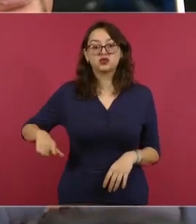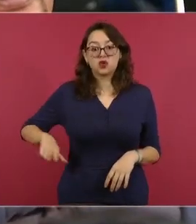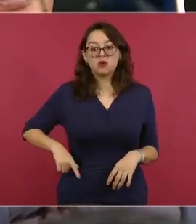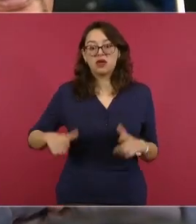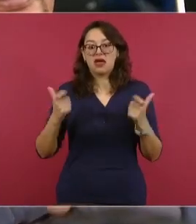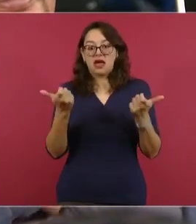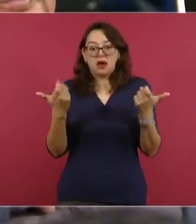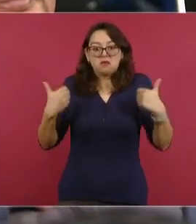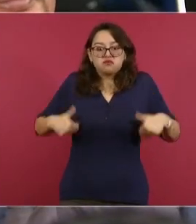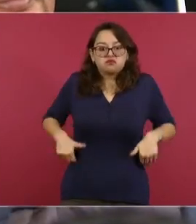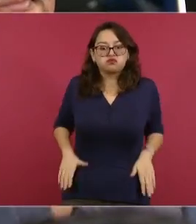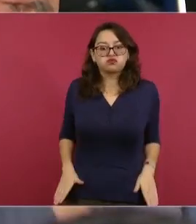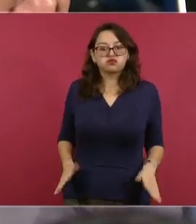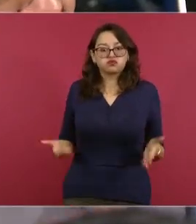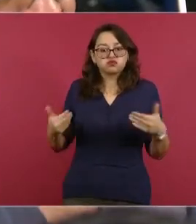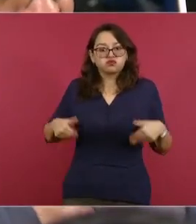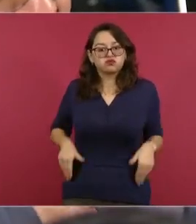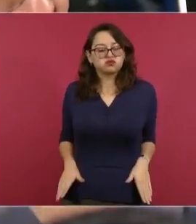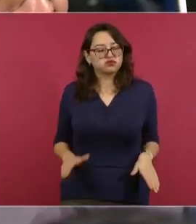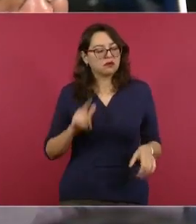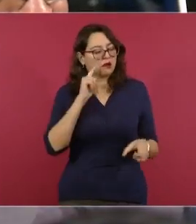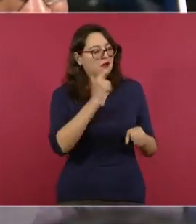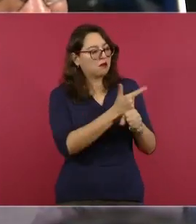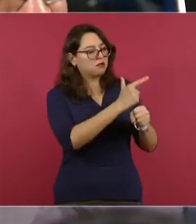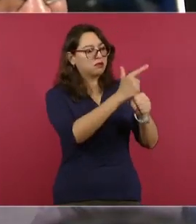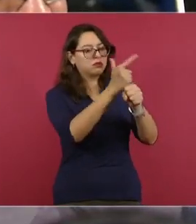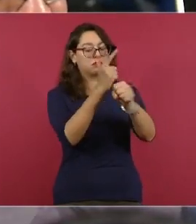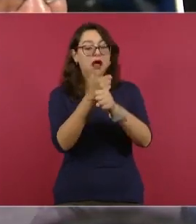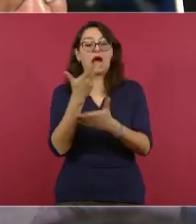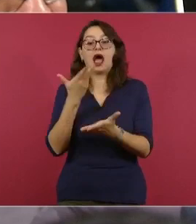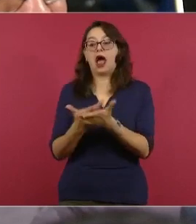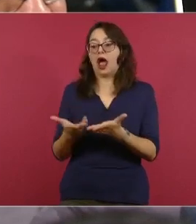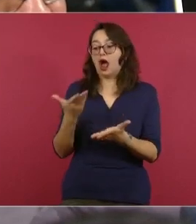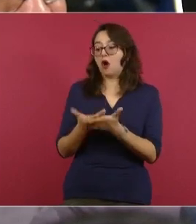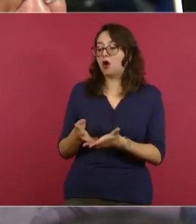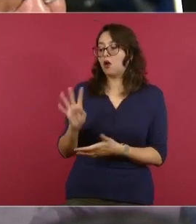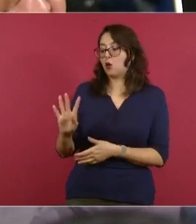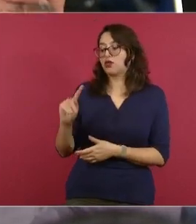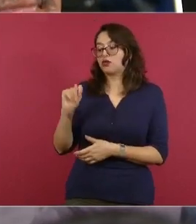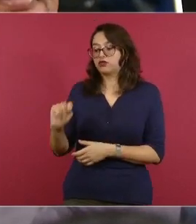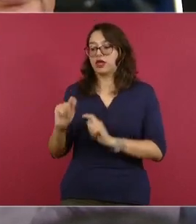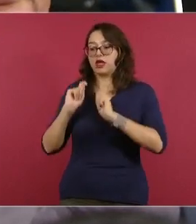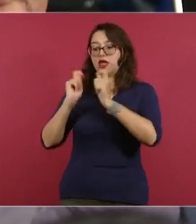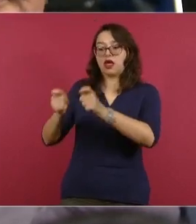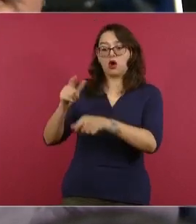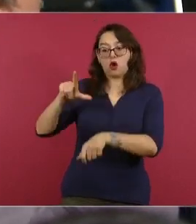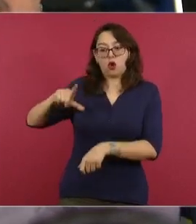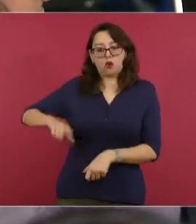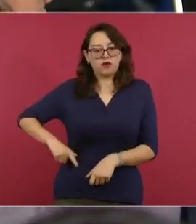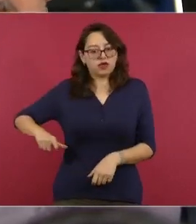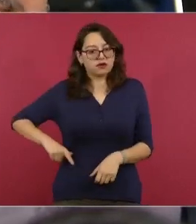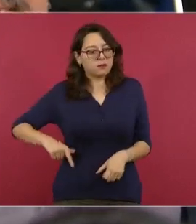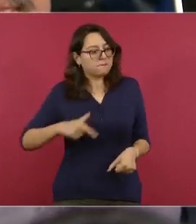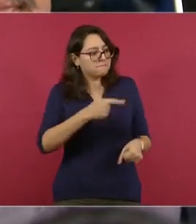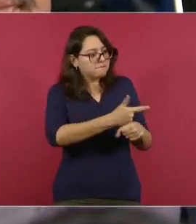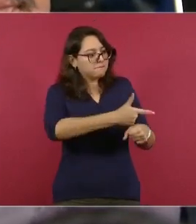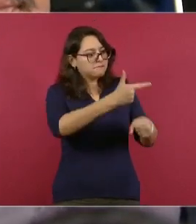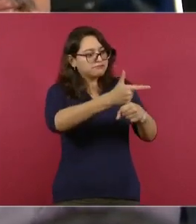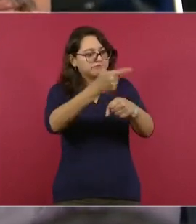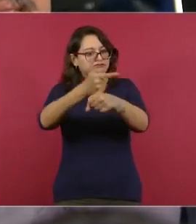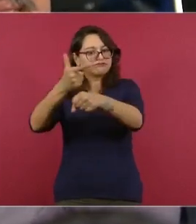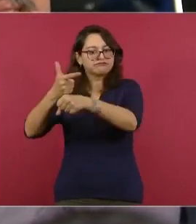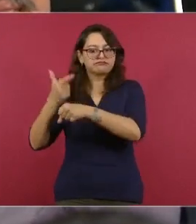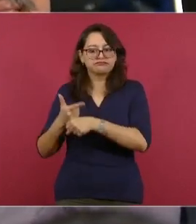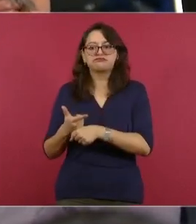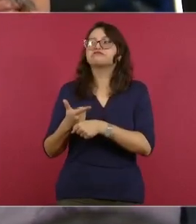diversas detenciones y es una muestra clara de que la transformación está en marcha en el Estado. Sin embargo, existen personajes que se resisten a